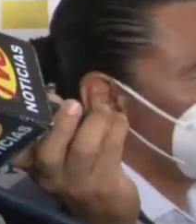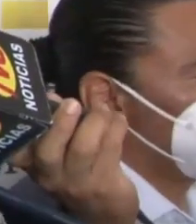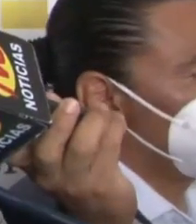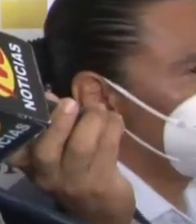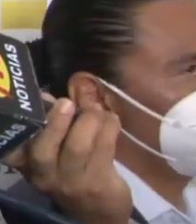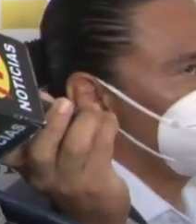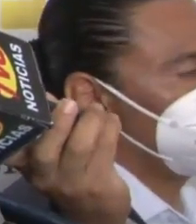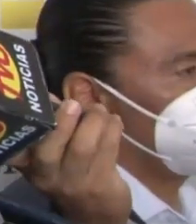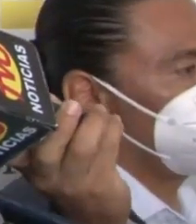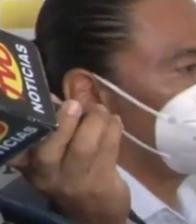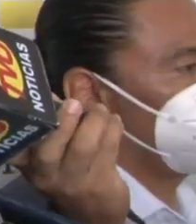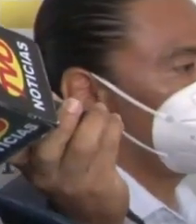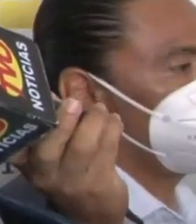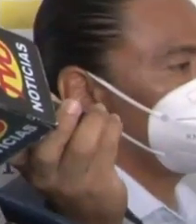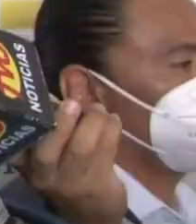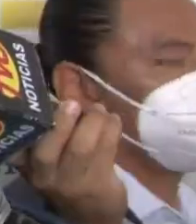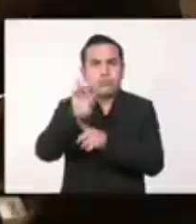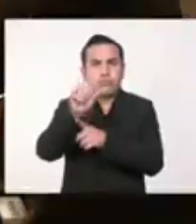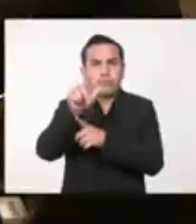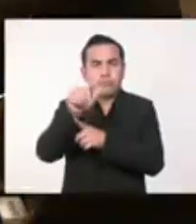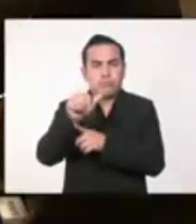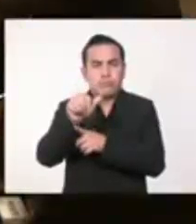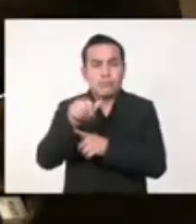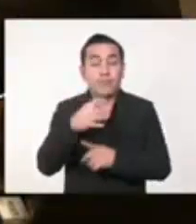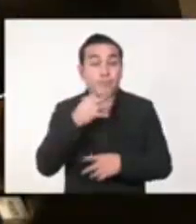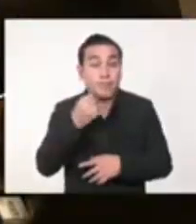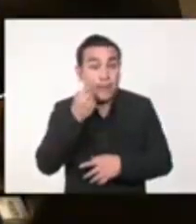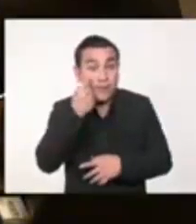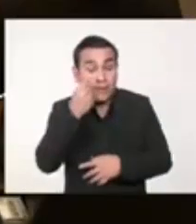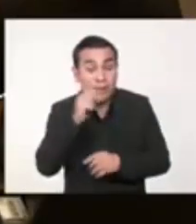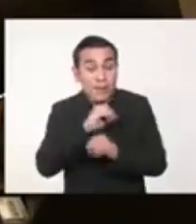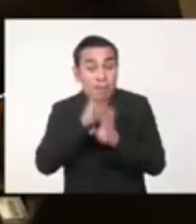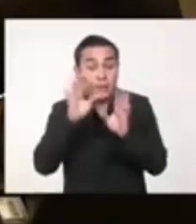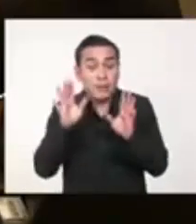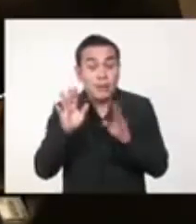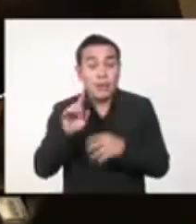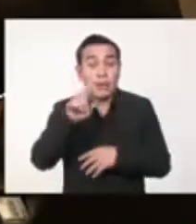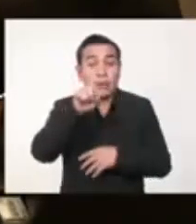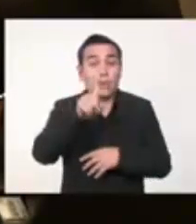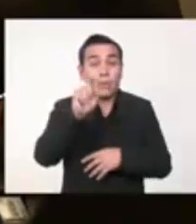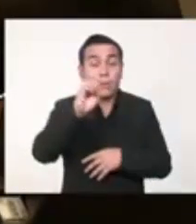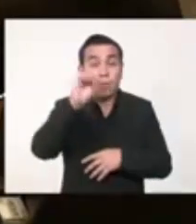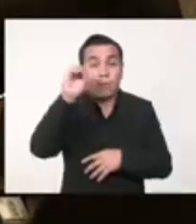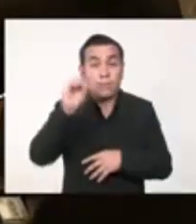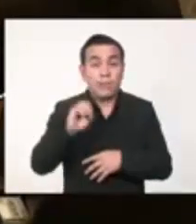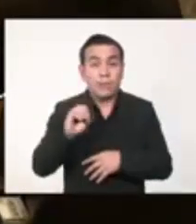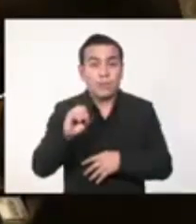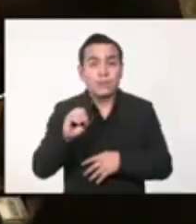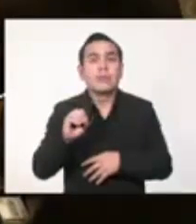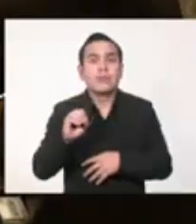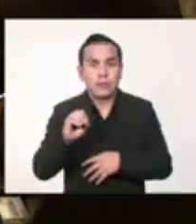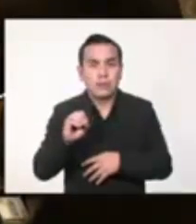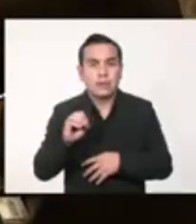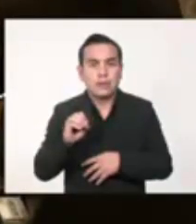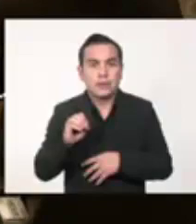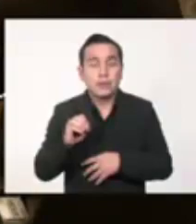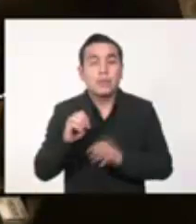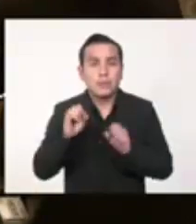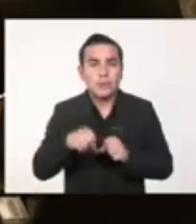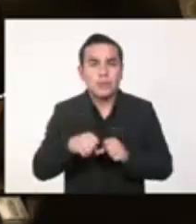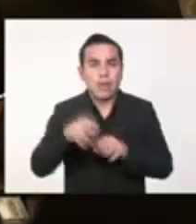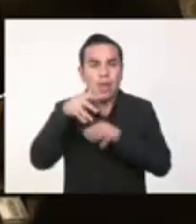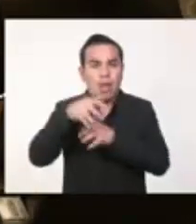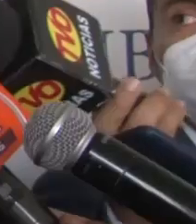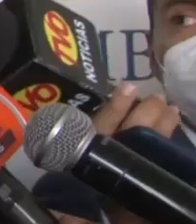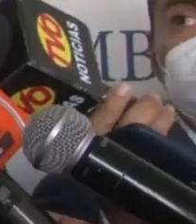enorme vergüenza internacional para el salvador los legisladores también reaccionaron ante la decisión de la diplomacia de los estados unidos de no asistir